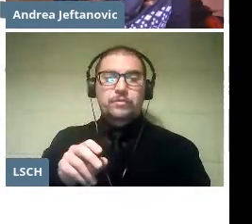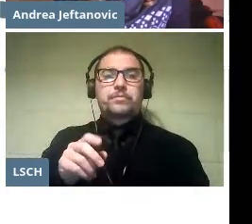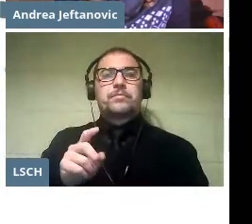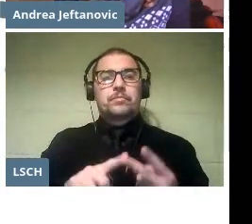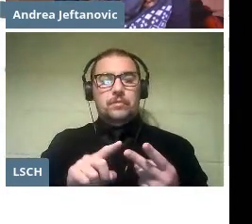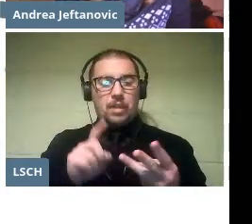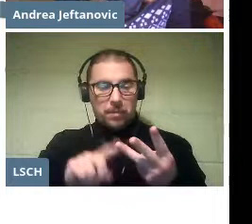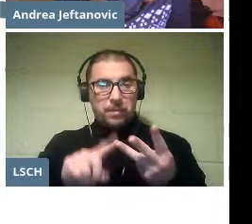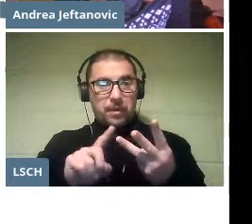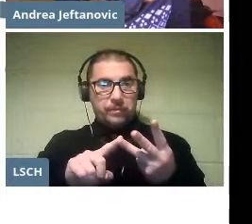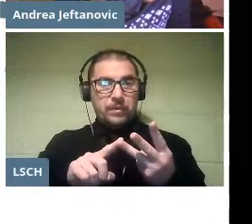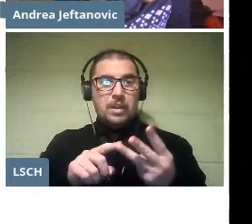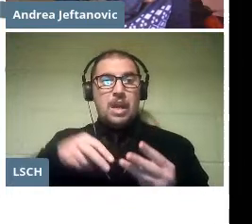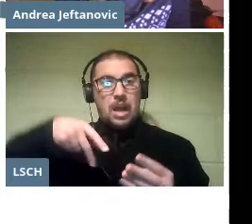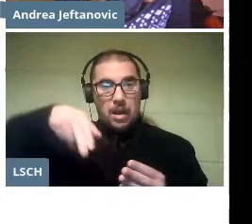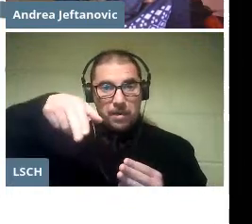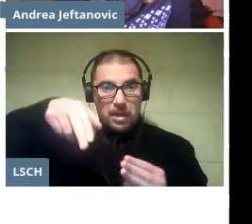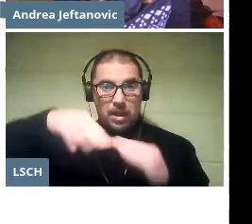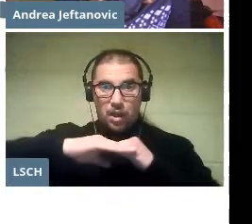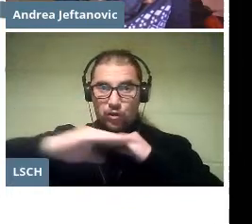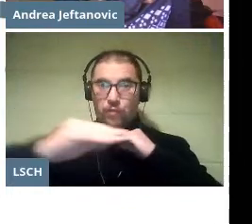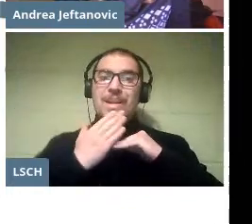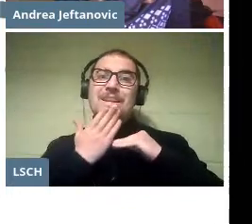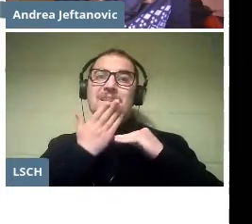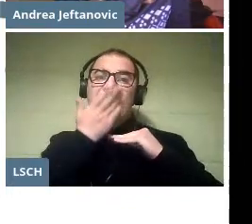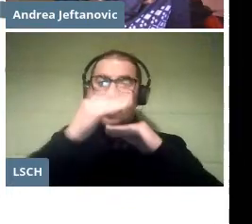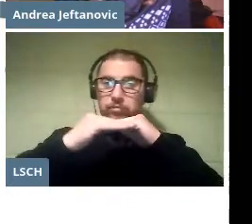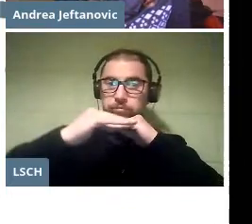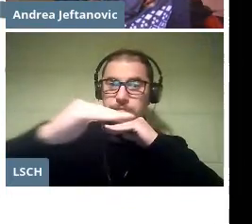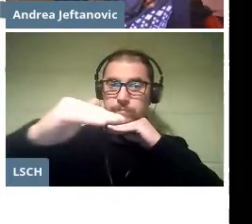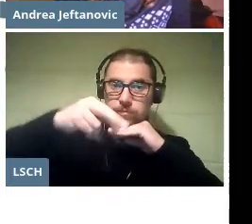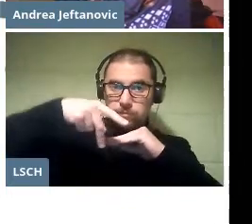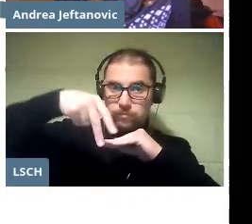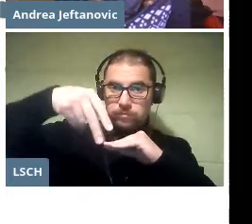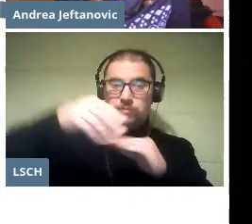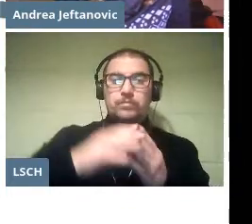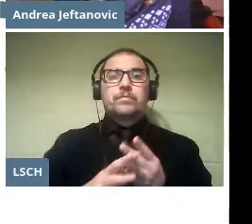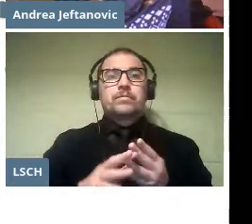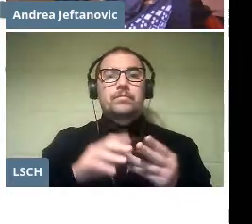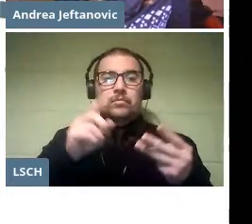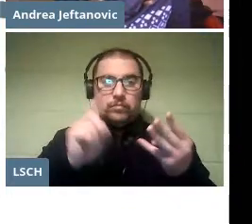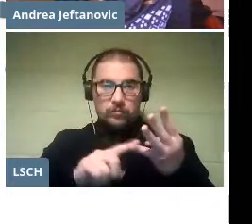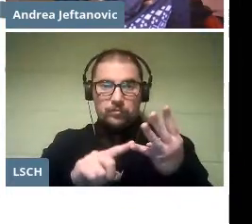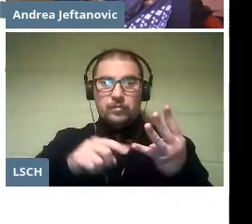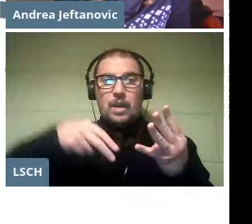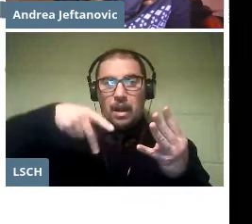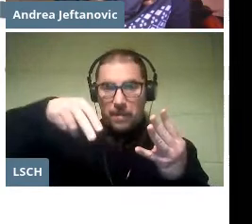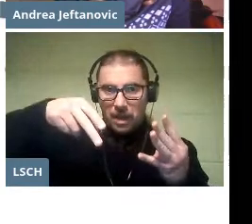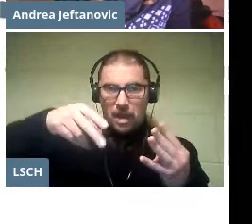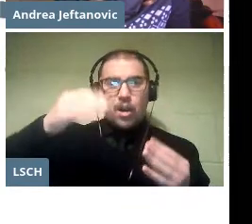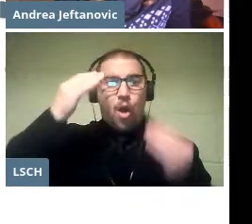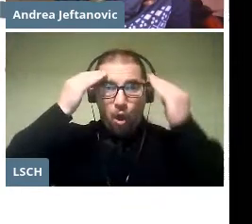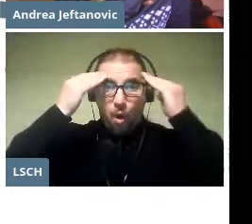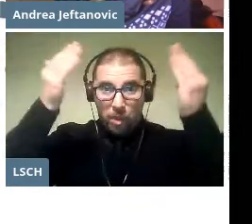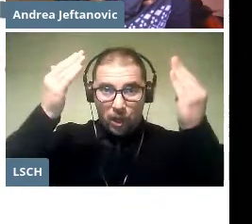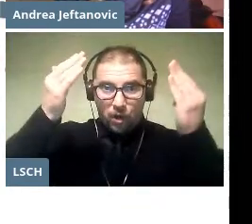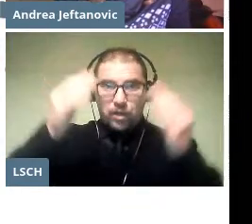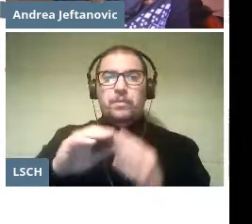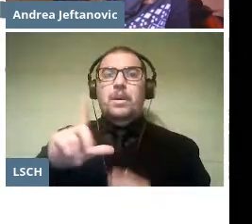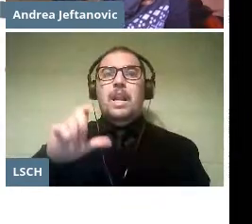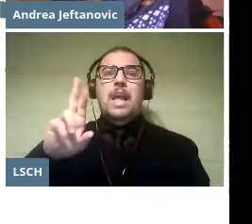el hielo, del cineasta Werner Herzog. Caminar, un elogio, de David Le